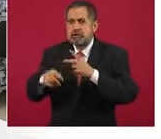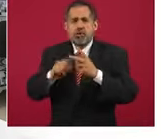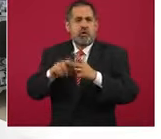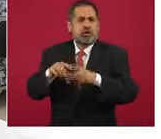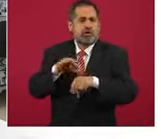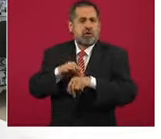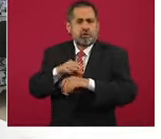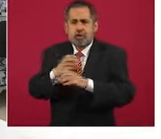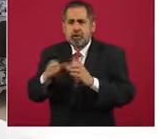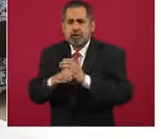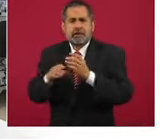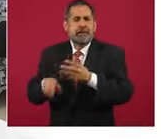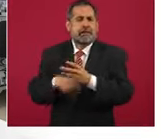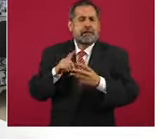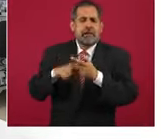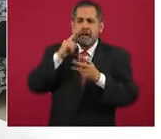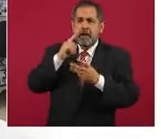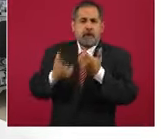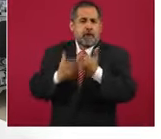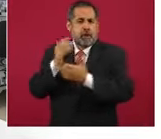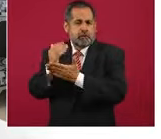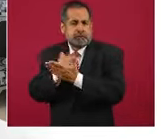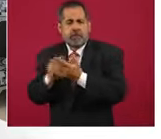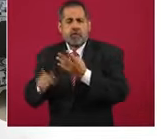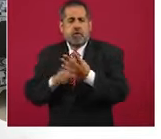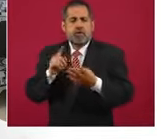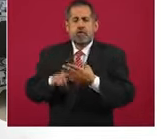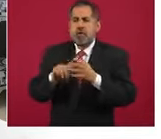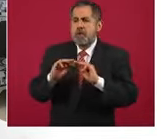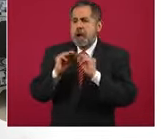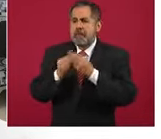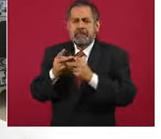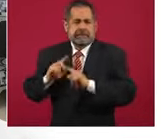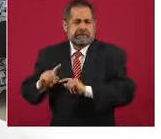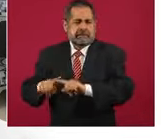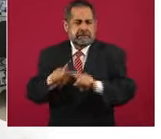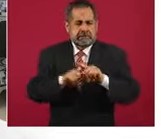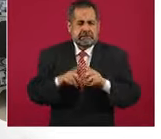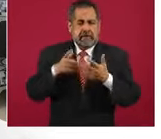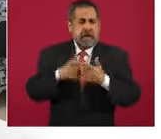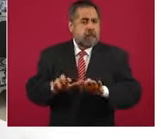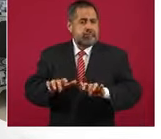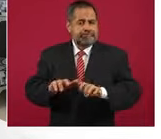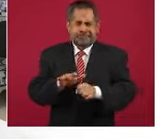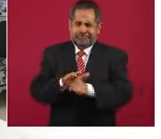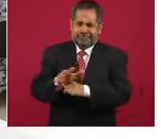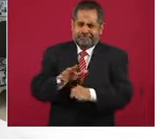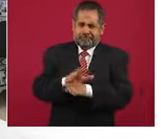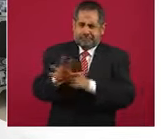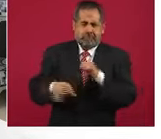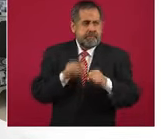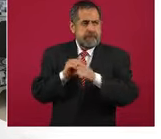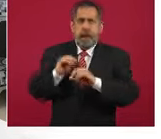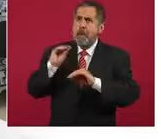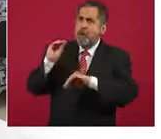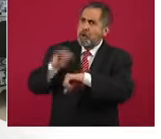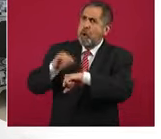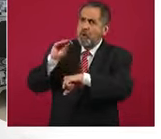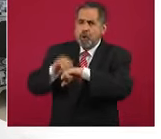médico, equipo contra incendios, el mobiliario y hasta el equipo informático que va en cada una de